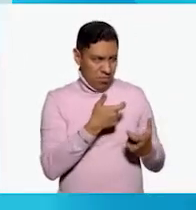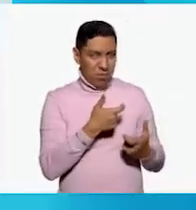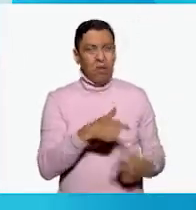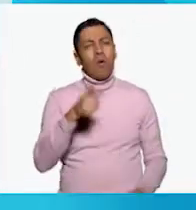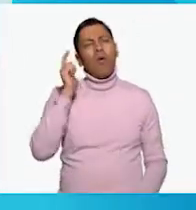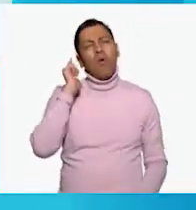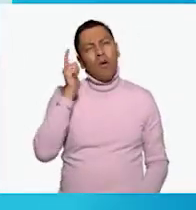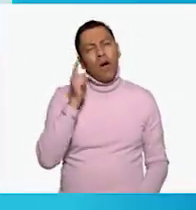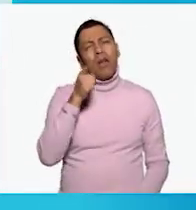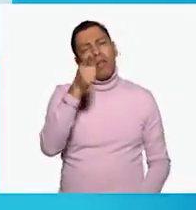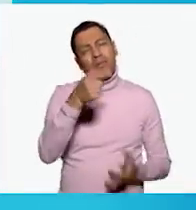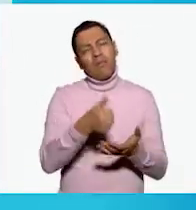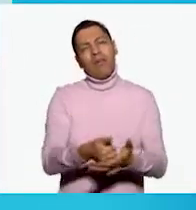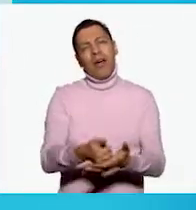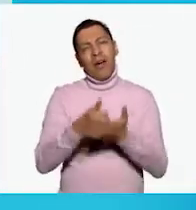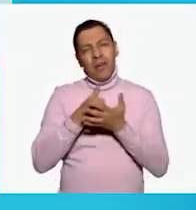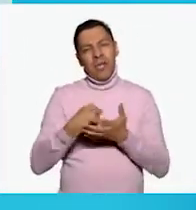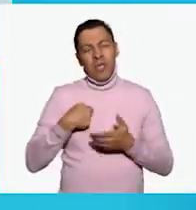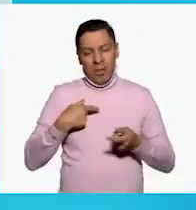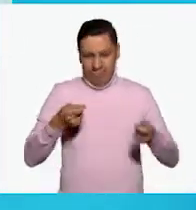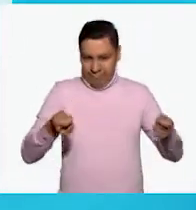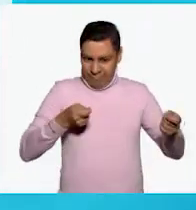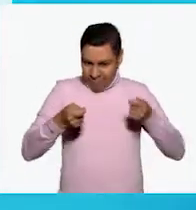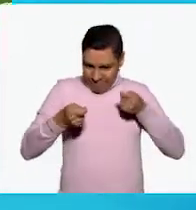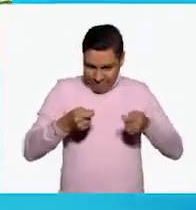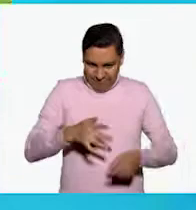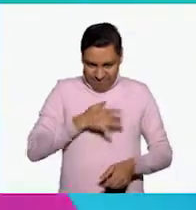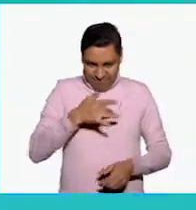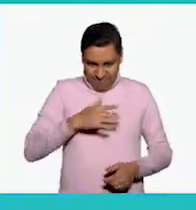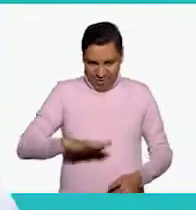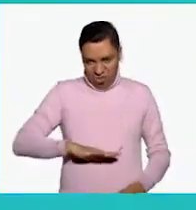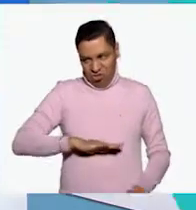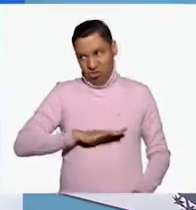ayudar a controlar mis emociones. ¡Adiós!